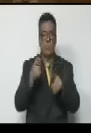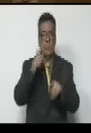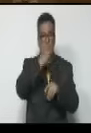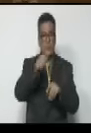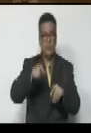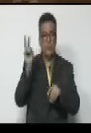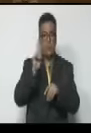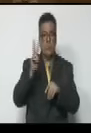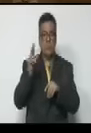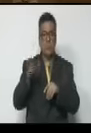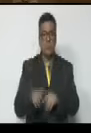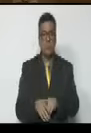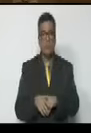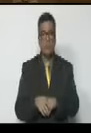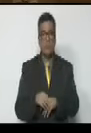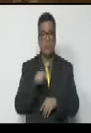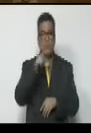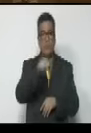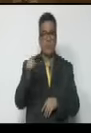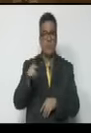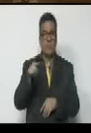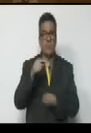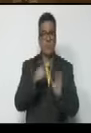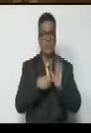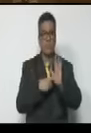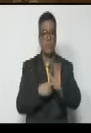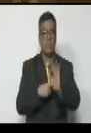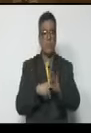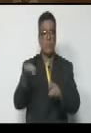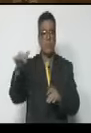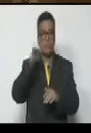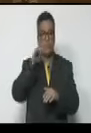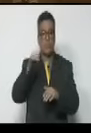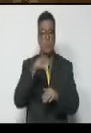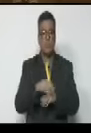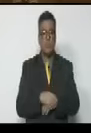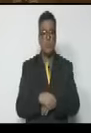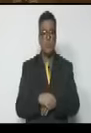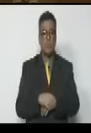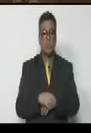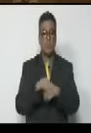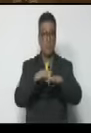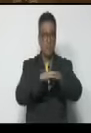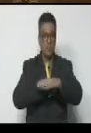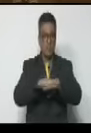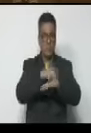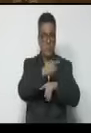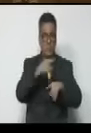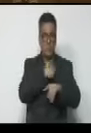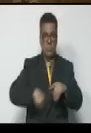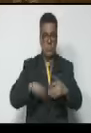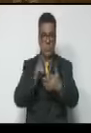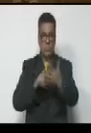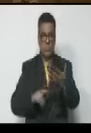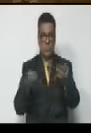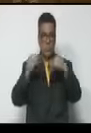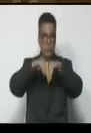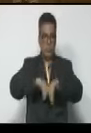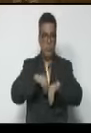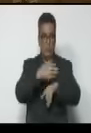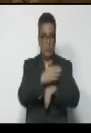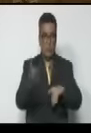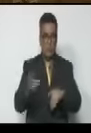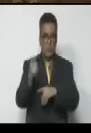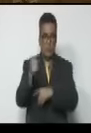pueblo de Venezuela. Y por eso presentamos esta denuncia y, con el permiso, presidente, voy a leer el acuerdo.